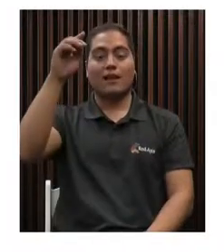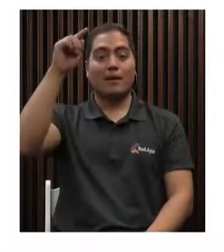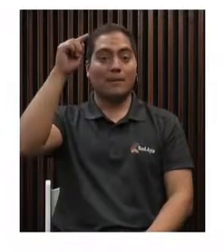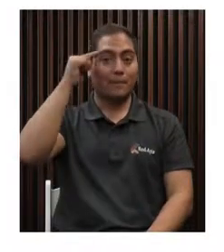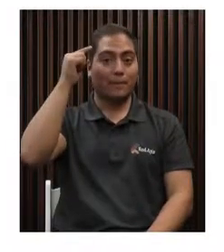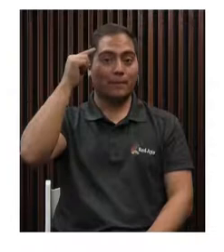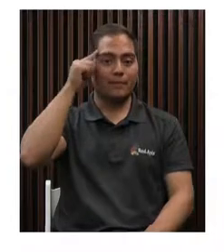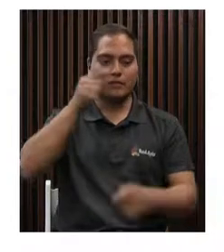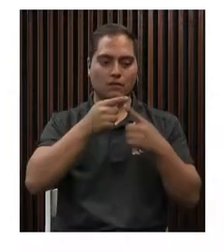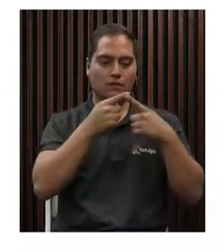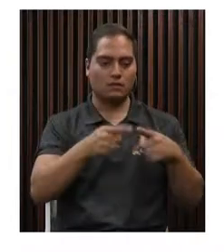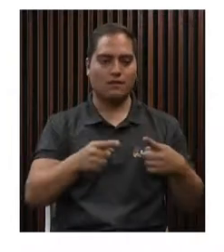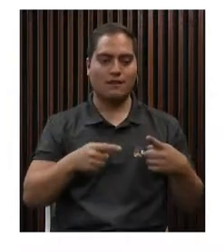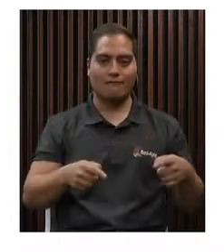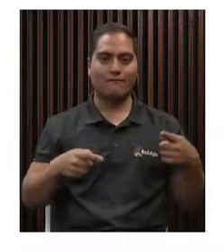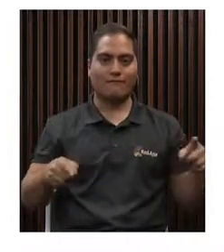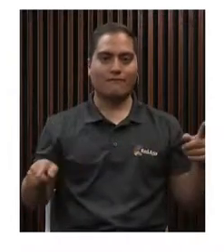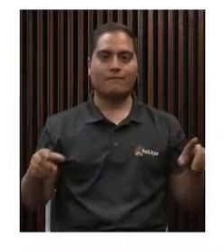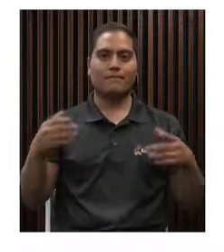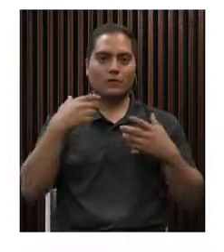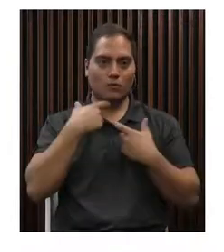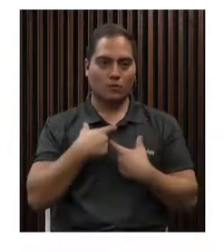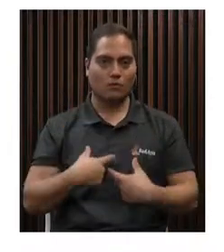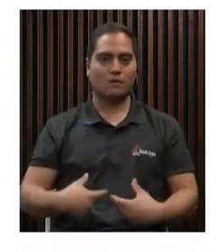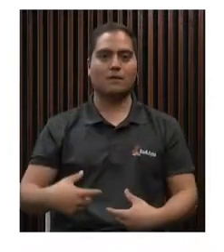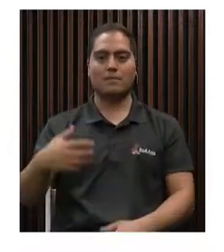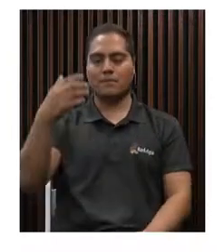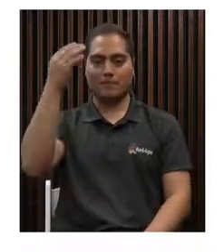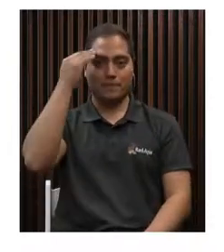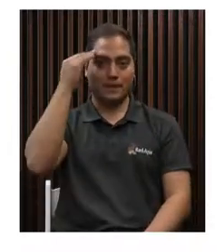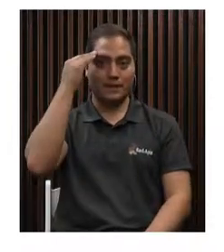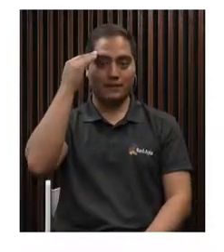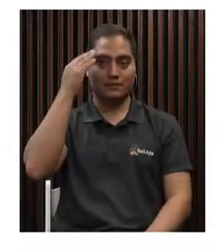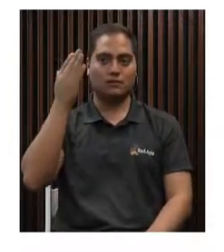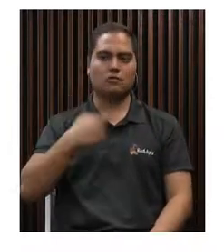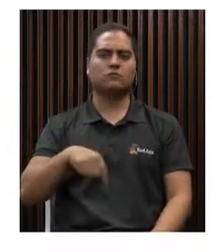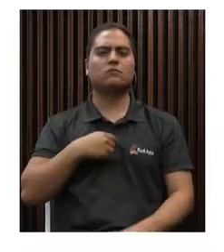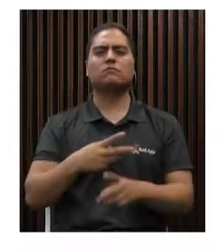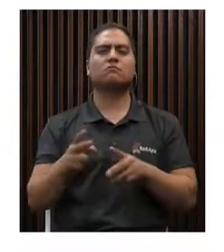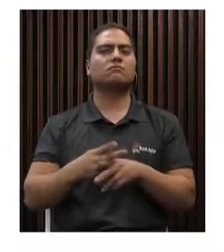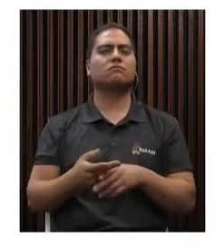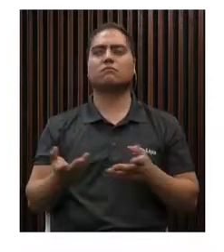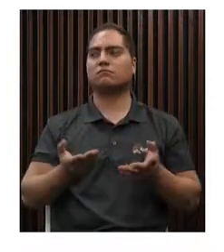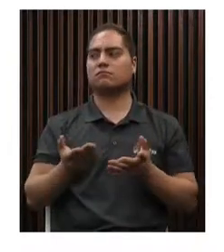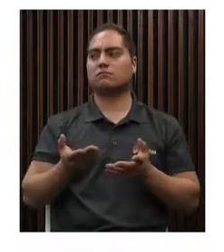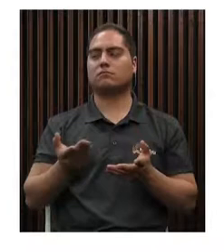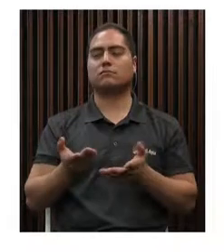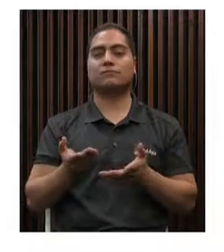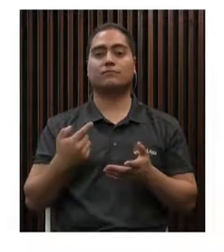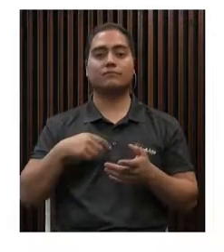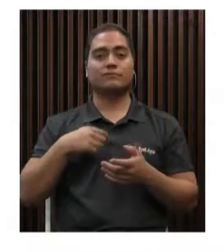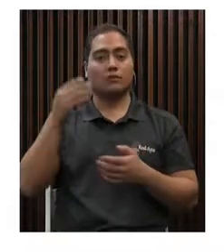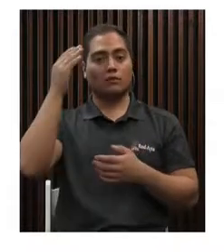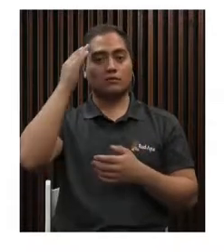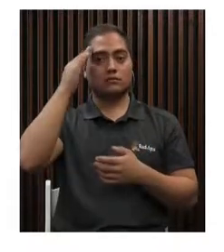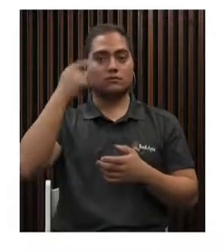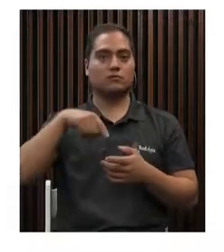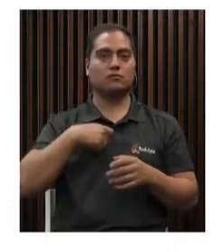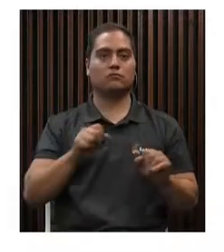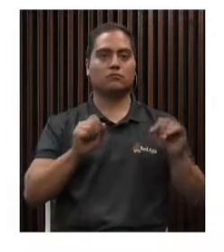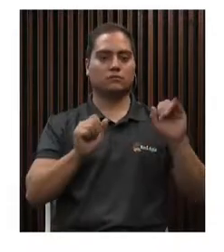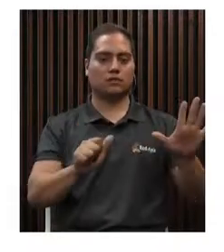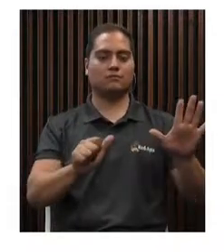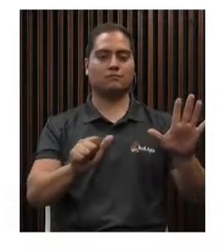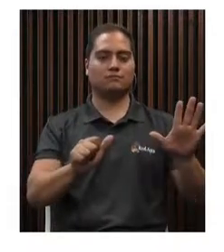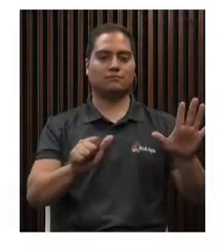de cuerpos y mentes. Eso es algo complejo. ¿Cómo lo hacemos? En realidad, como nosotros generamos esa conciencia, lo hacemos en 6